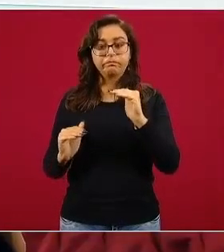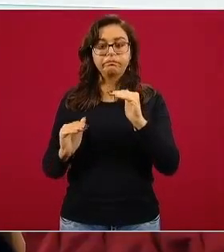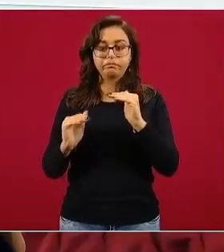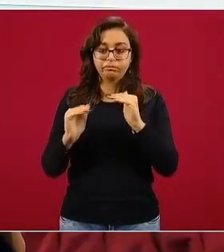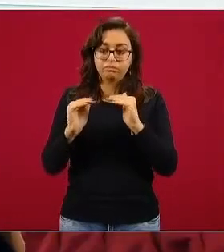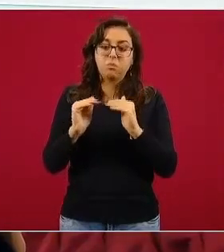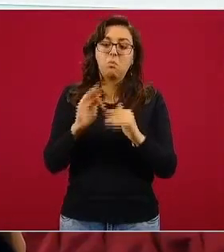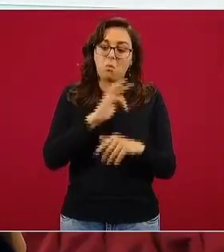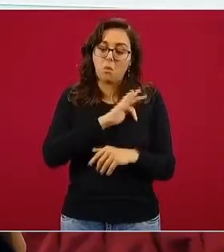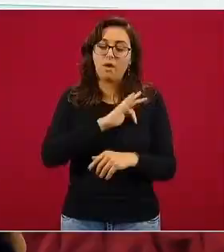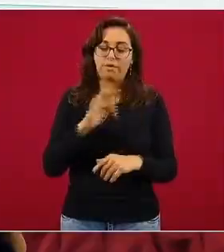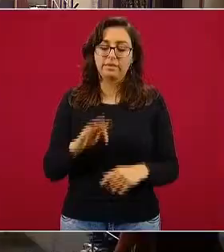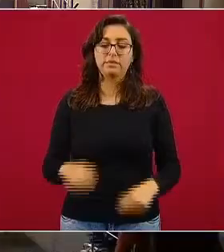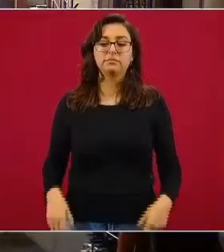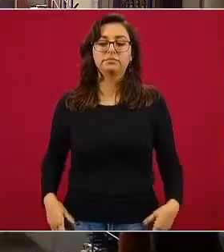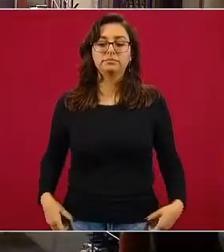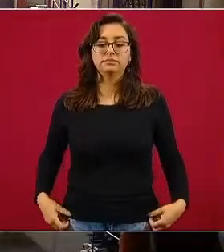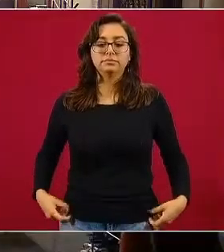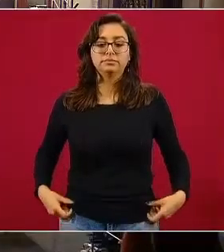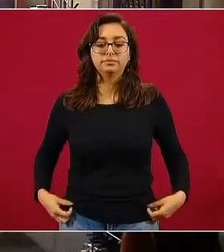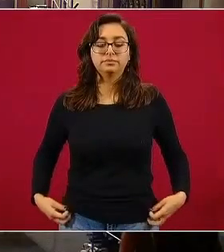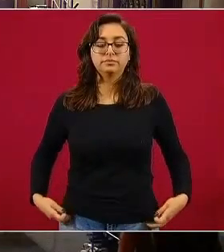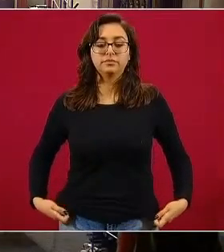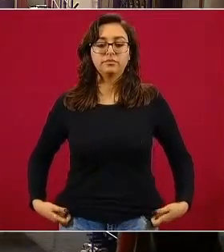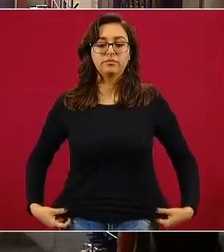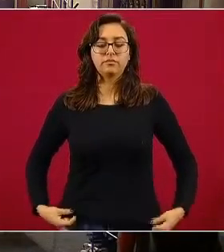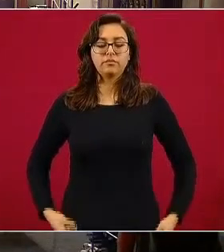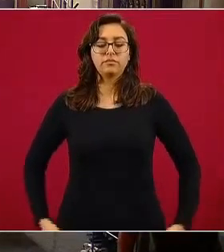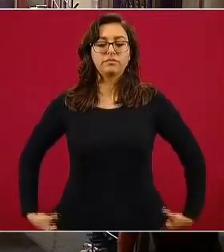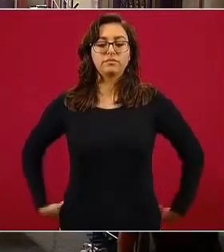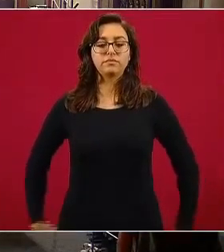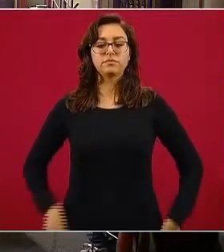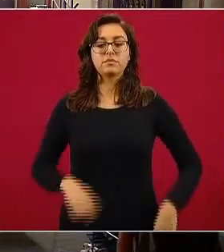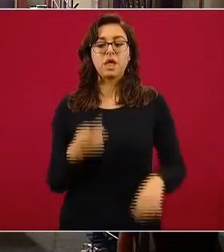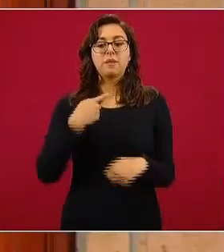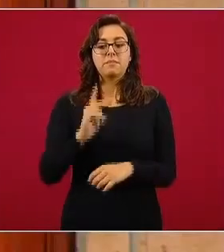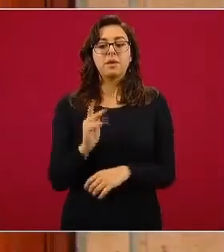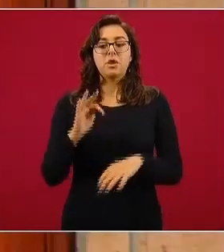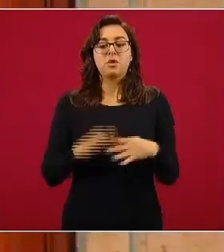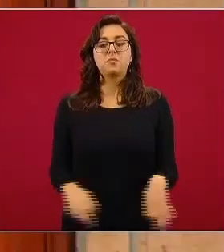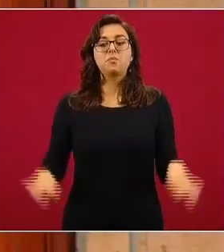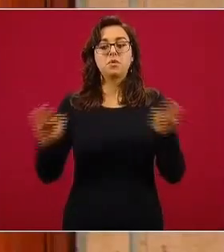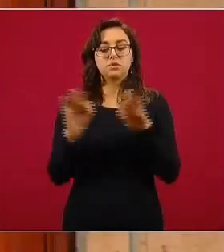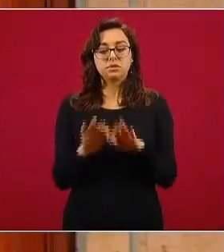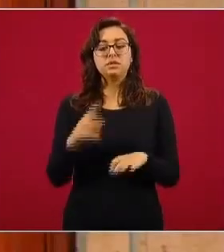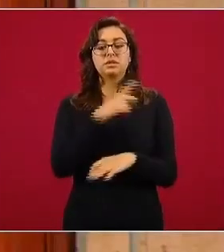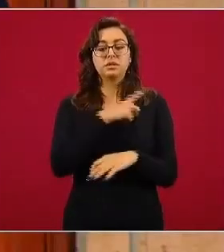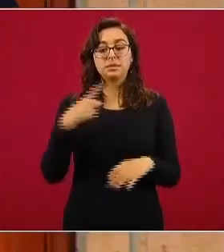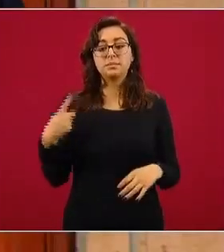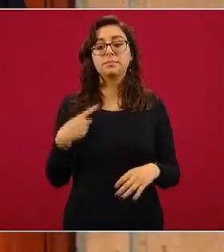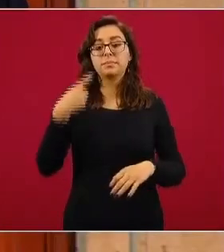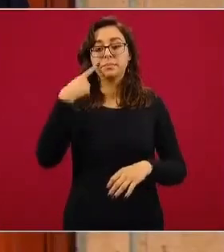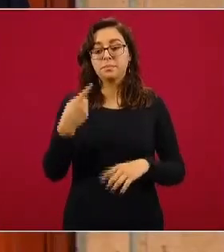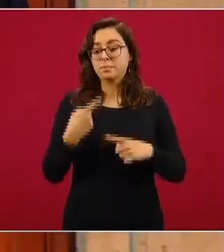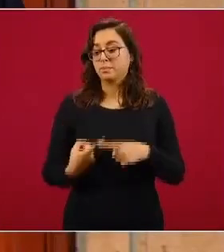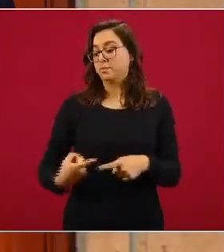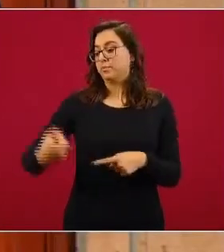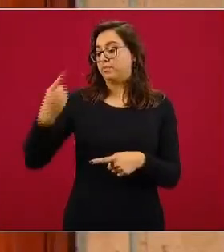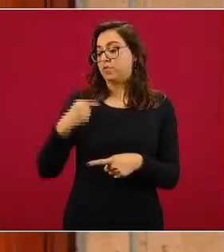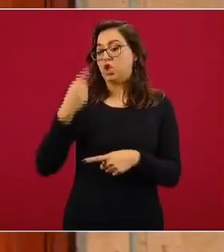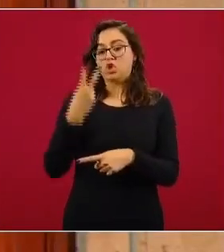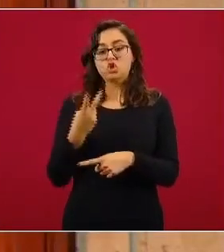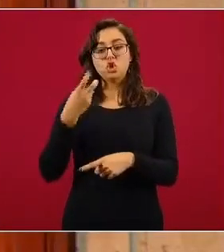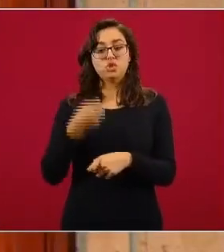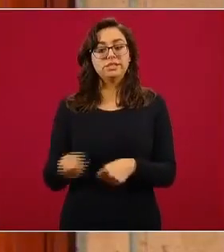a disminuir. Sin embargo, es bueno ver que la tendencia ascendente que teníamos en las 2 semanas previas, al menos no es